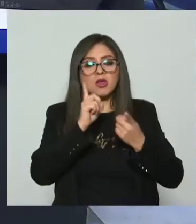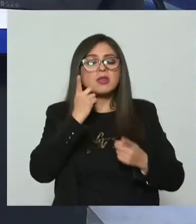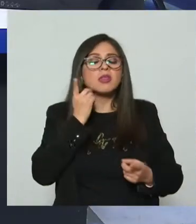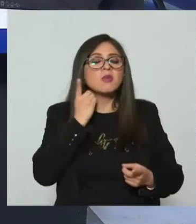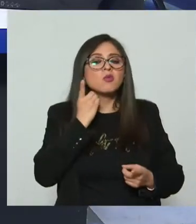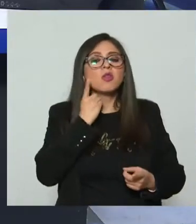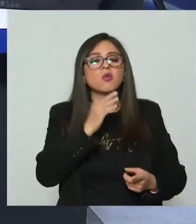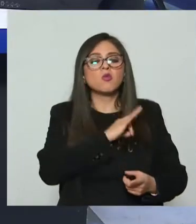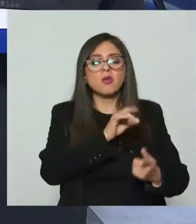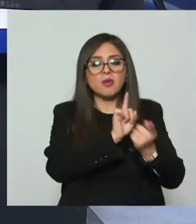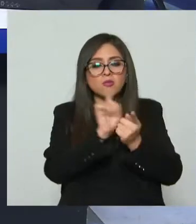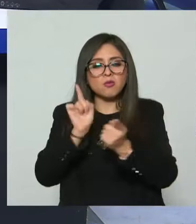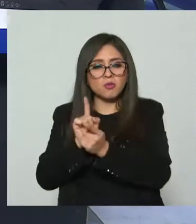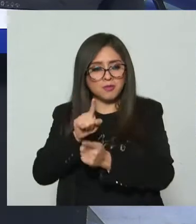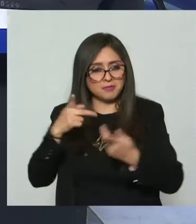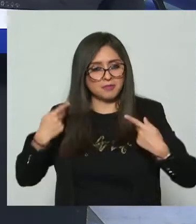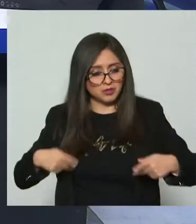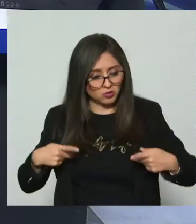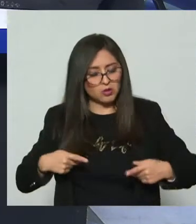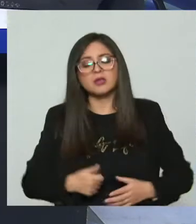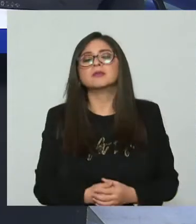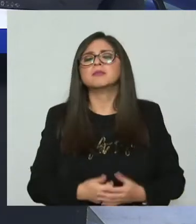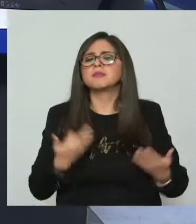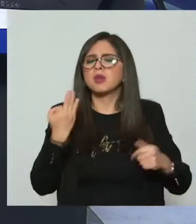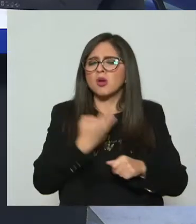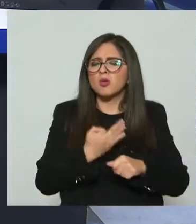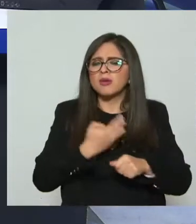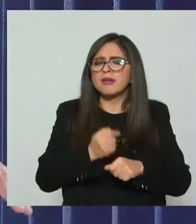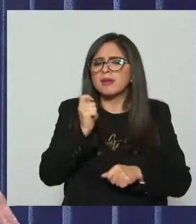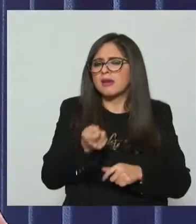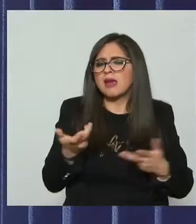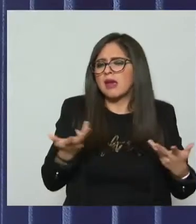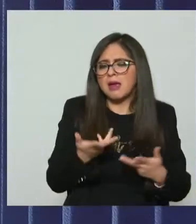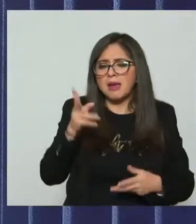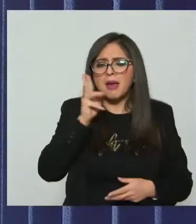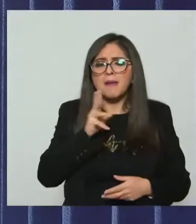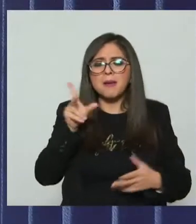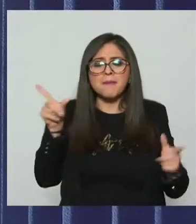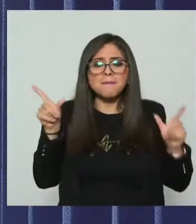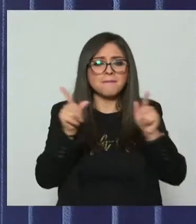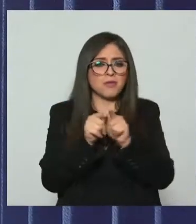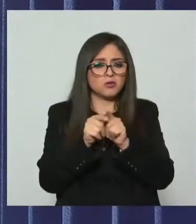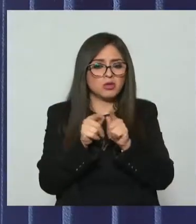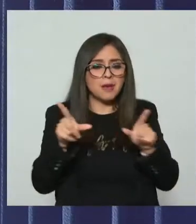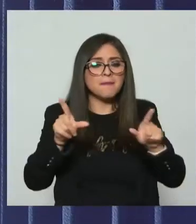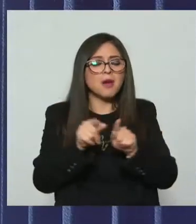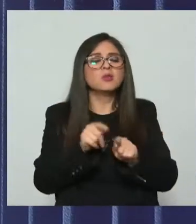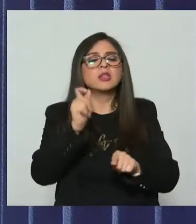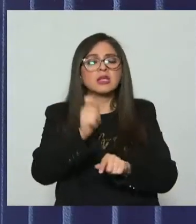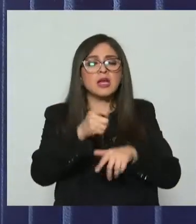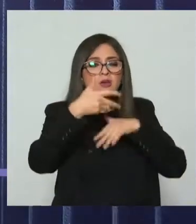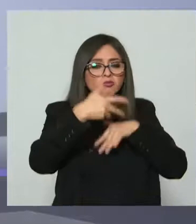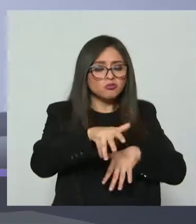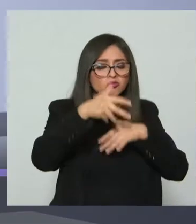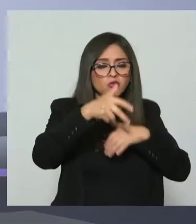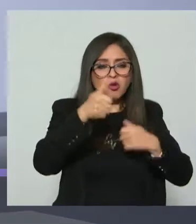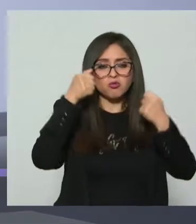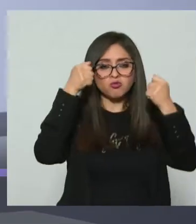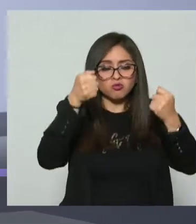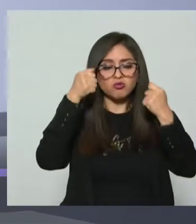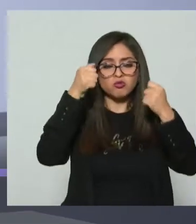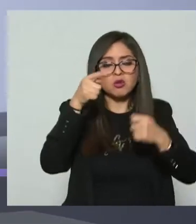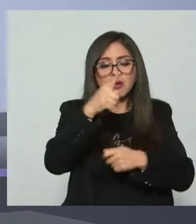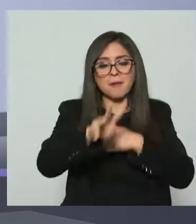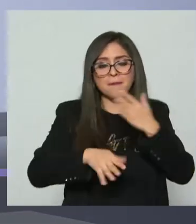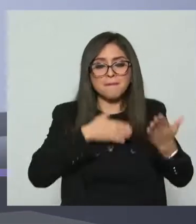ciudadanía. ¿Qué te parece si hacemos una pausa? Pero al regresar, ¿qué te parece si hablamos también de las protestas que han llegado hasta la puerta del